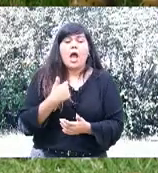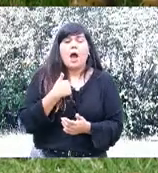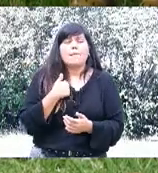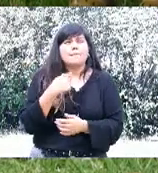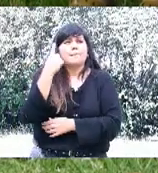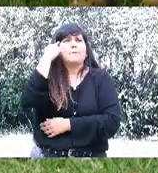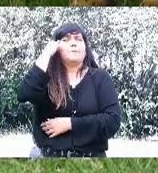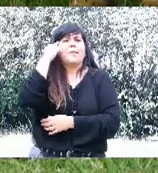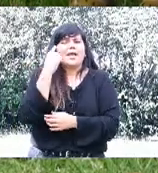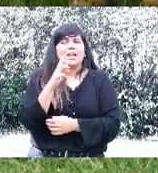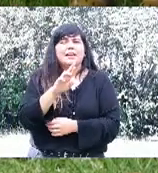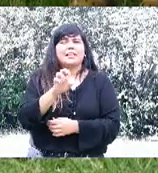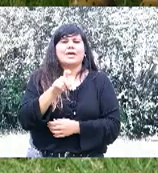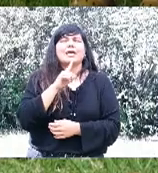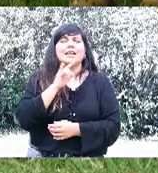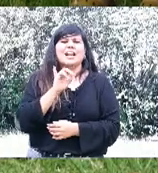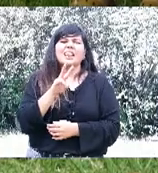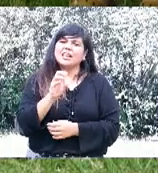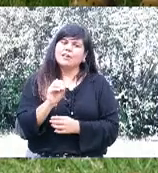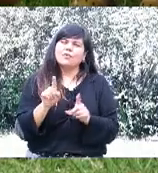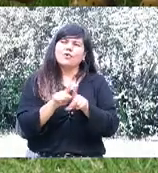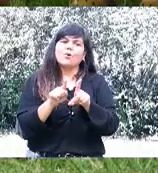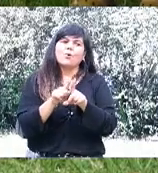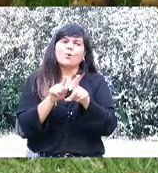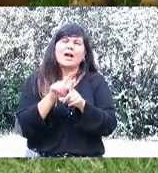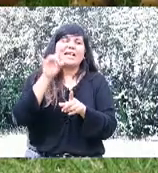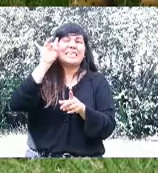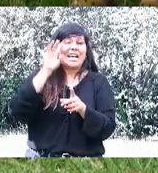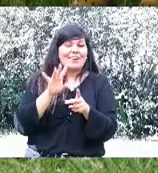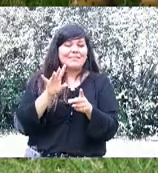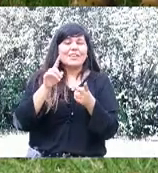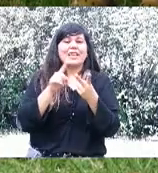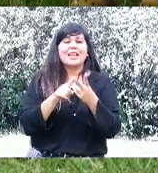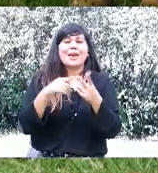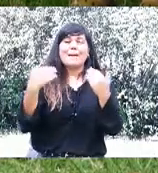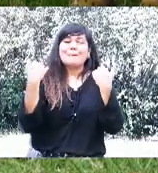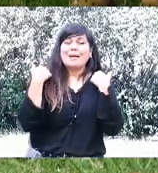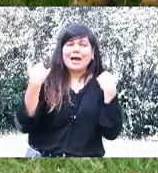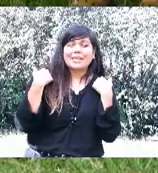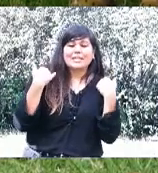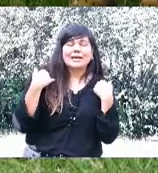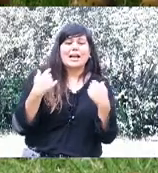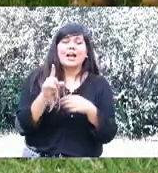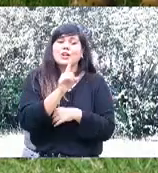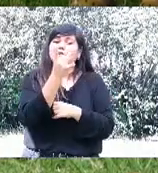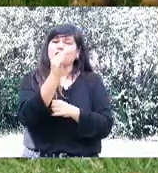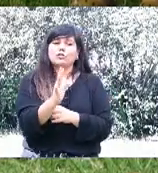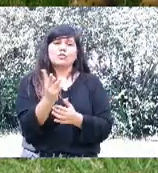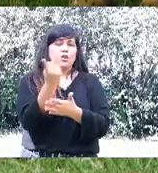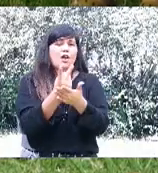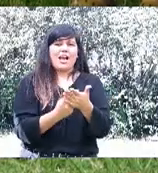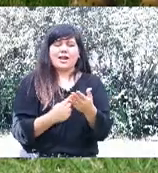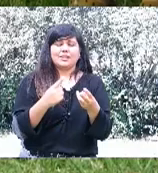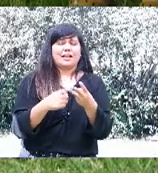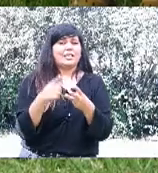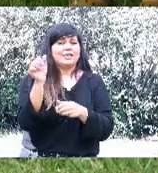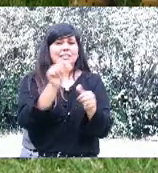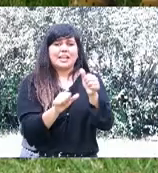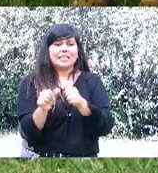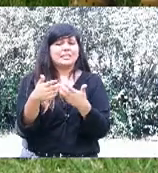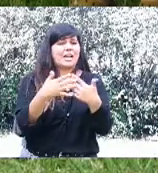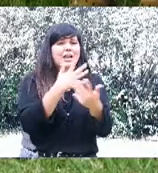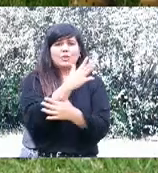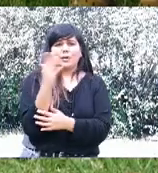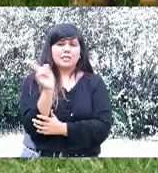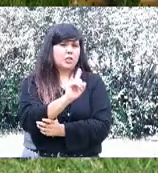lleva a pensar lo regenerativo como una suerte de tejido de saberes y de prácticas que no solamente tiene que ver con el arte con la Ciencia con la